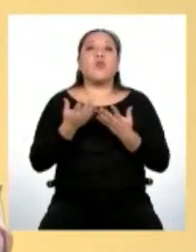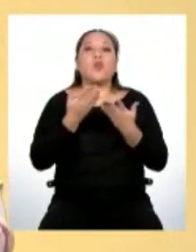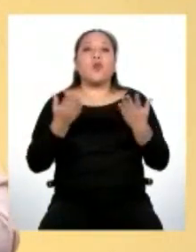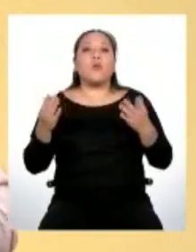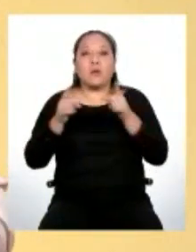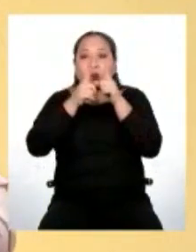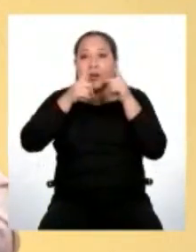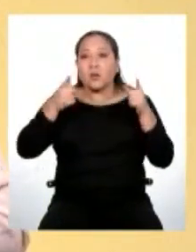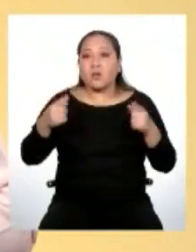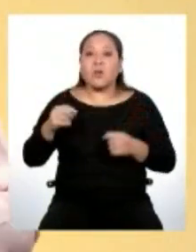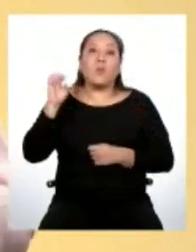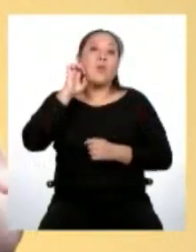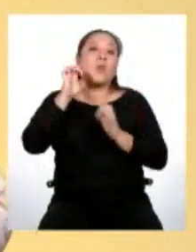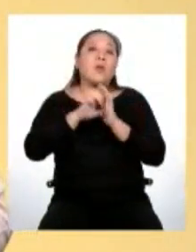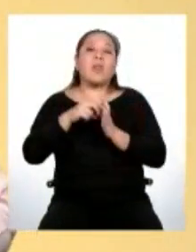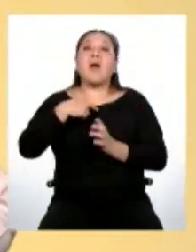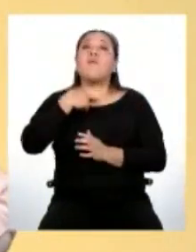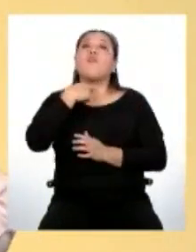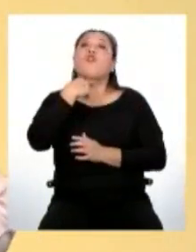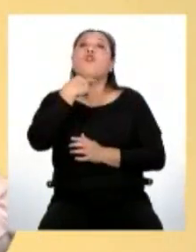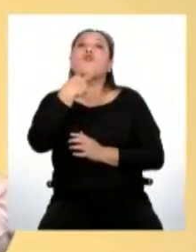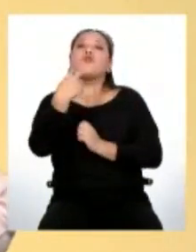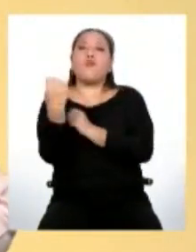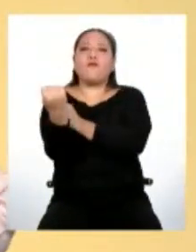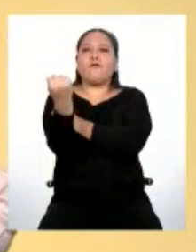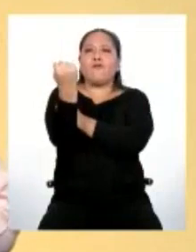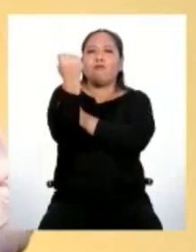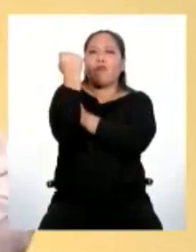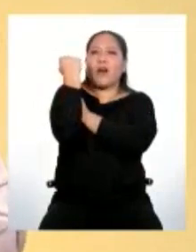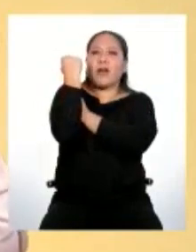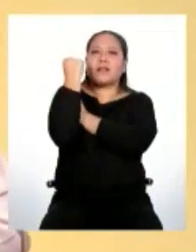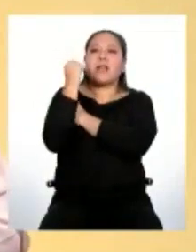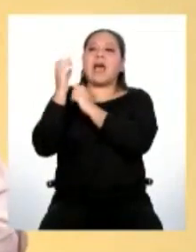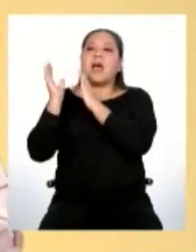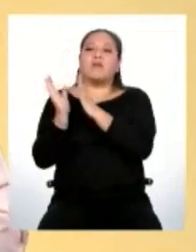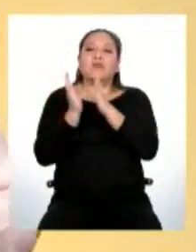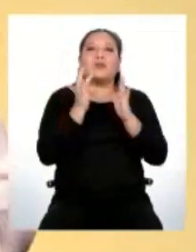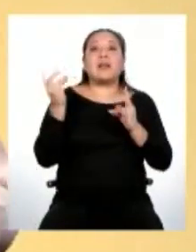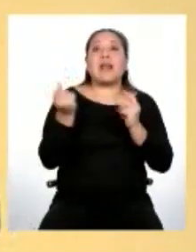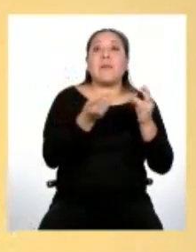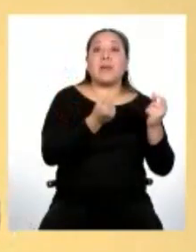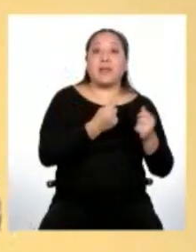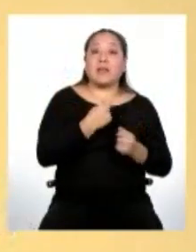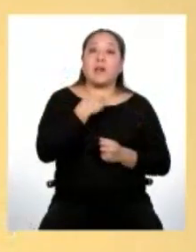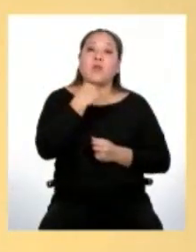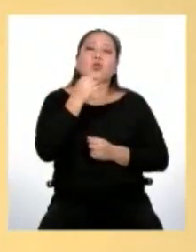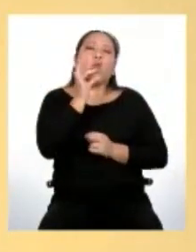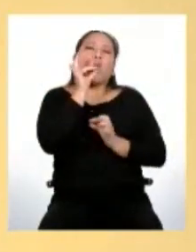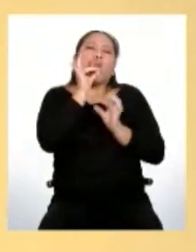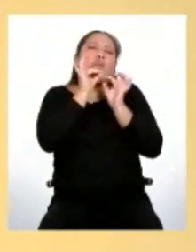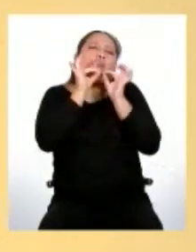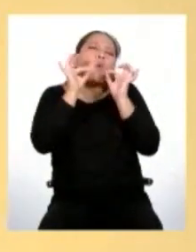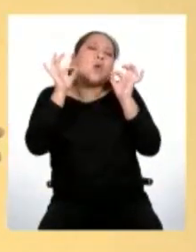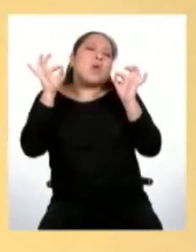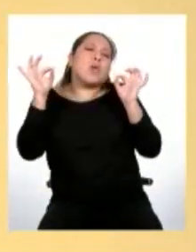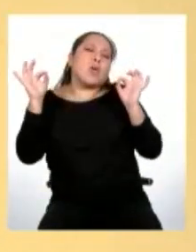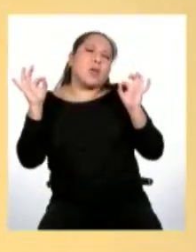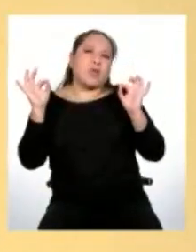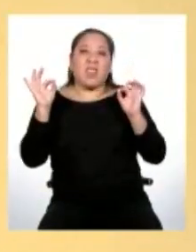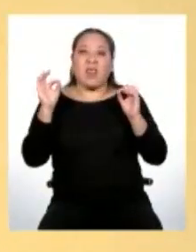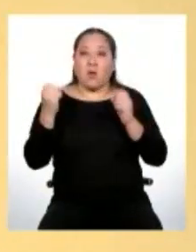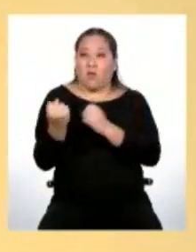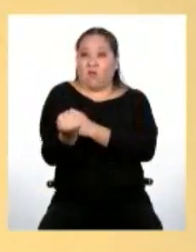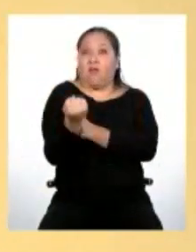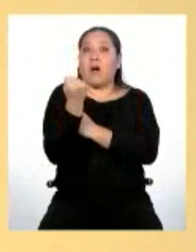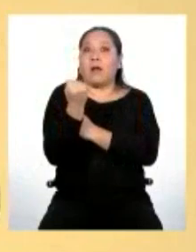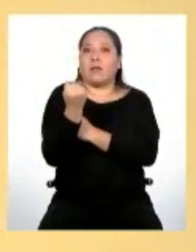ellos tenemos a la voz, la intensidad, la vocalización y el ritmo. La voz puede ser fina, clara, grave, entre otras,